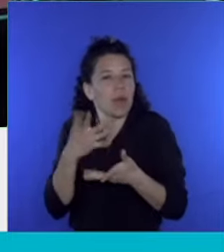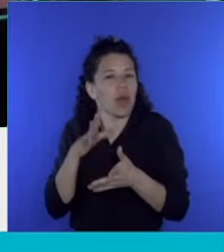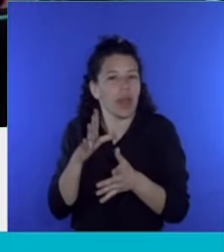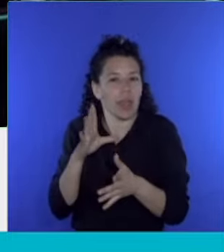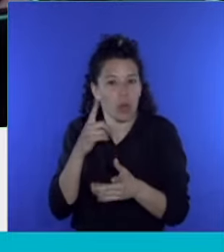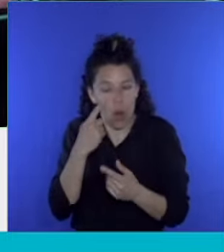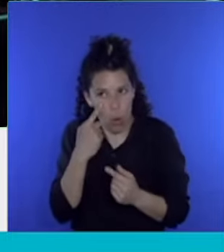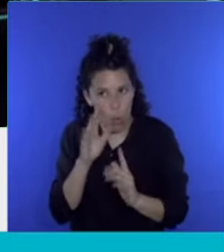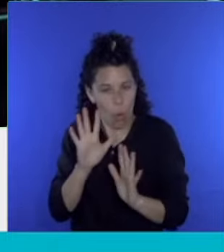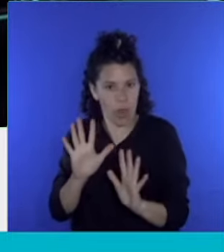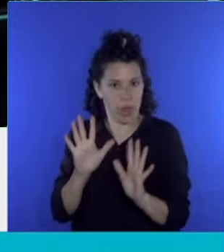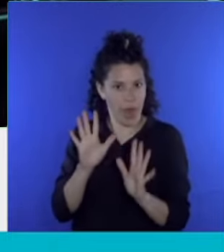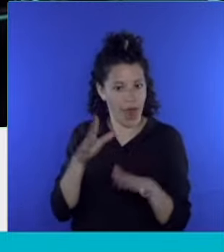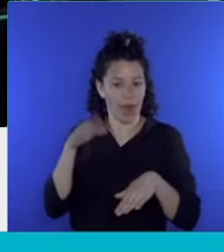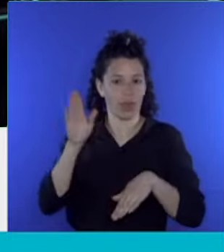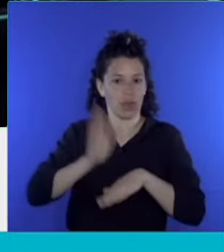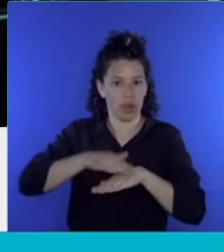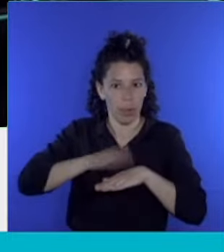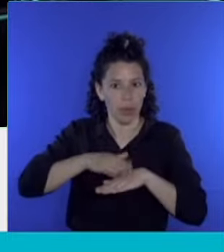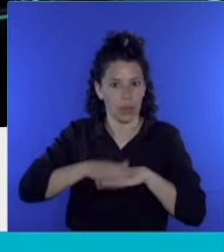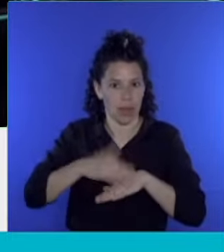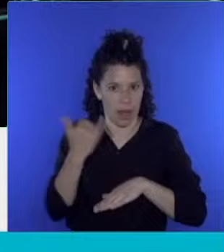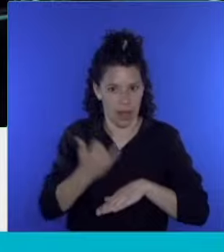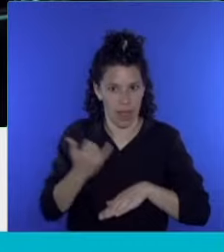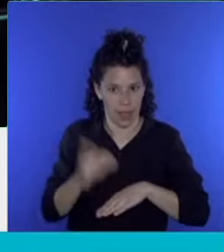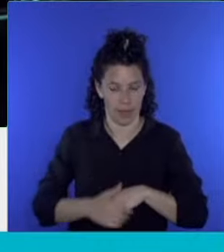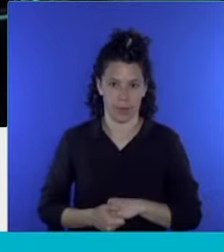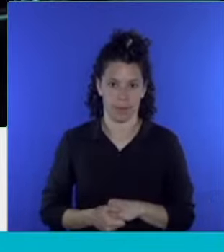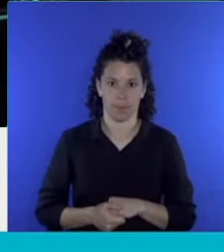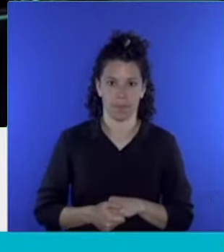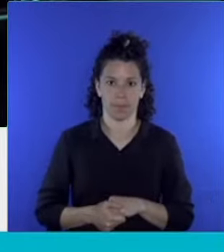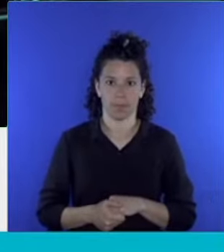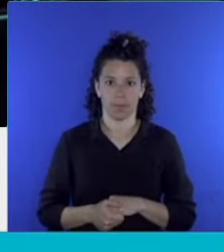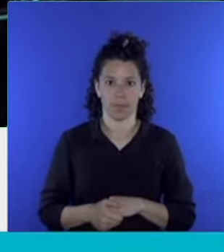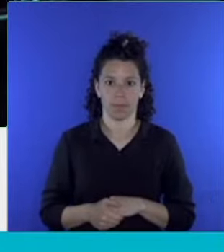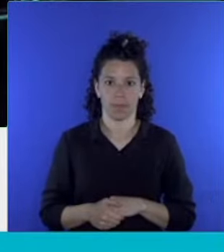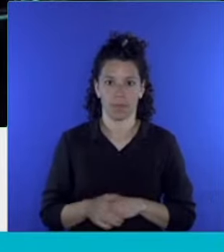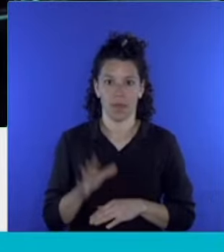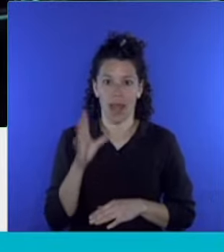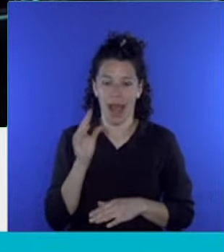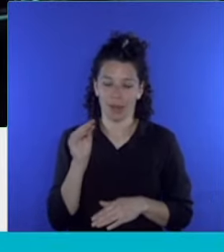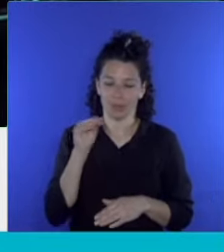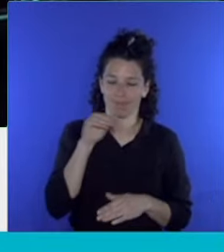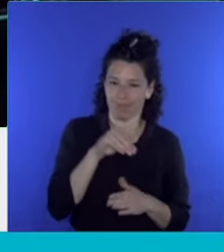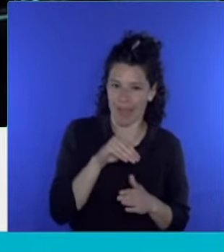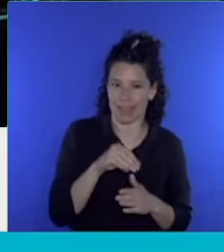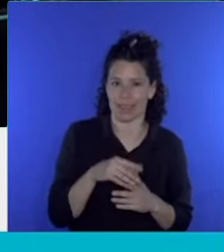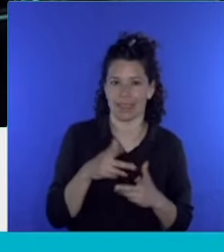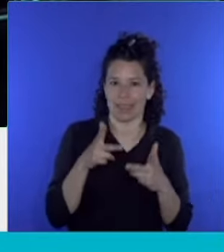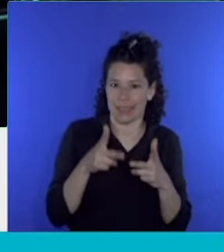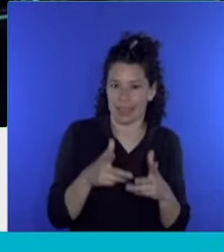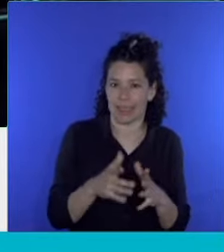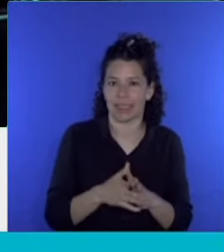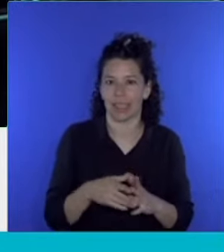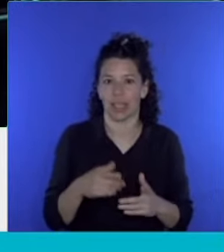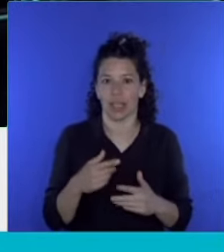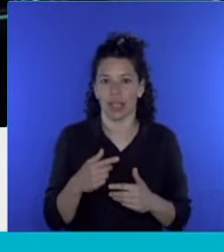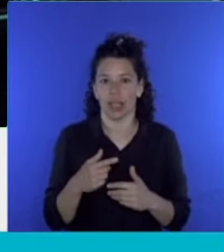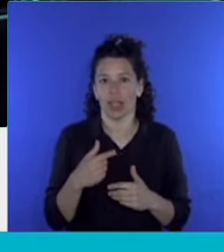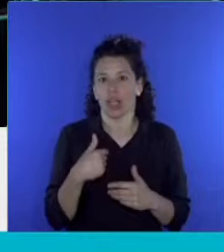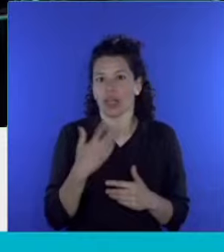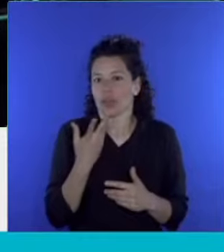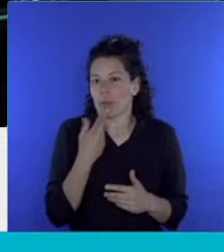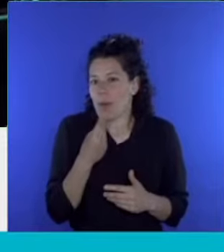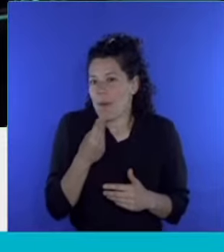la responsabilidad Quiero agregar algo más yo soy una fanática del